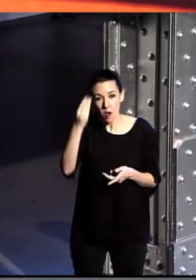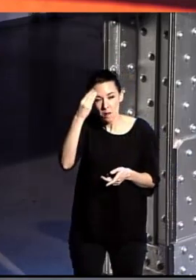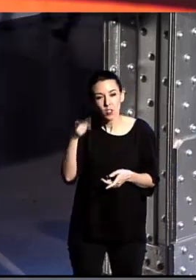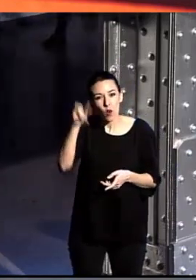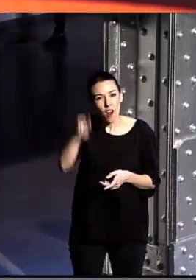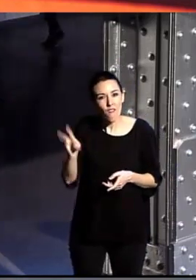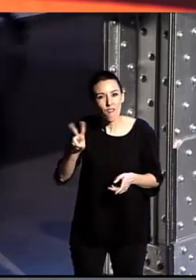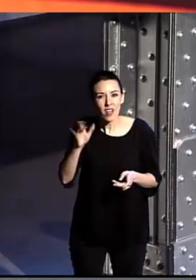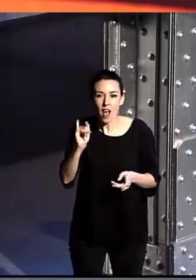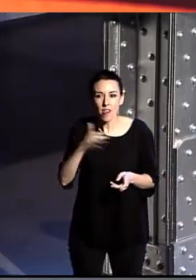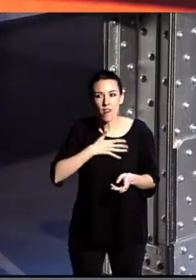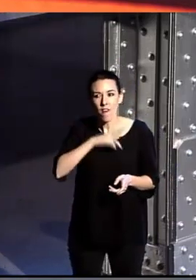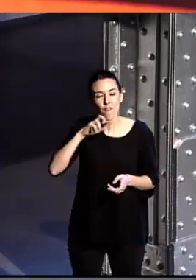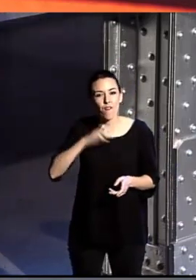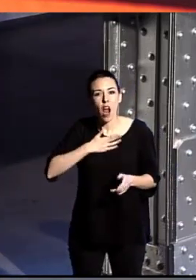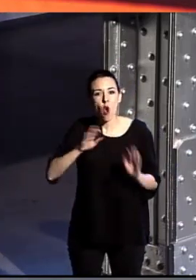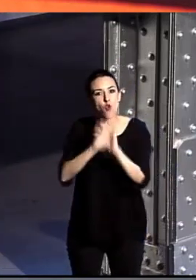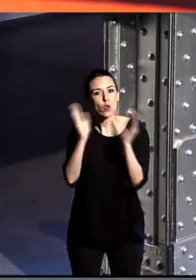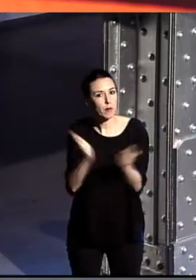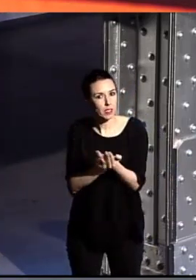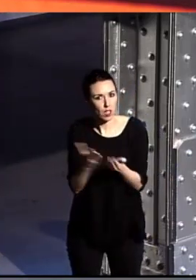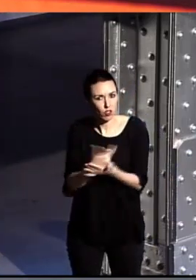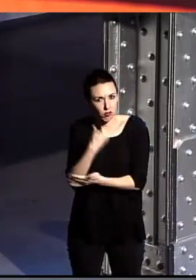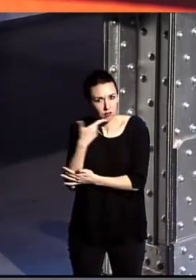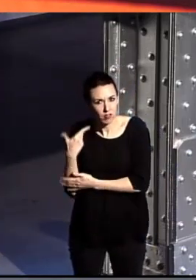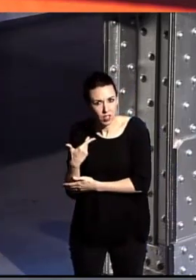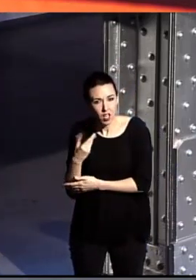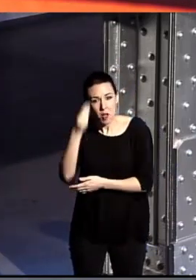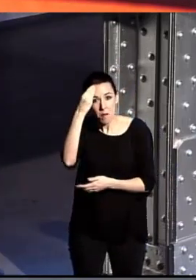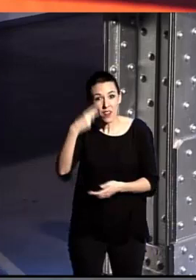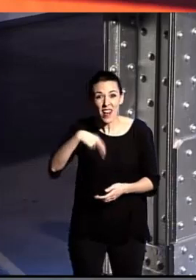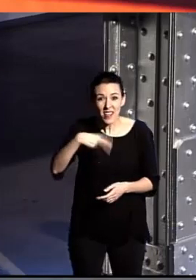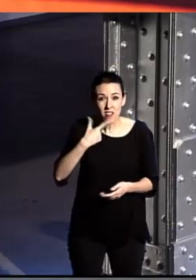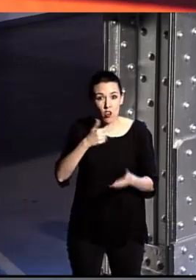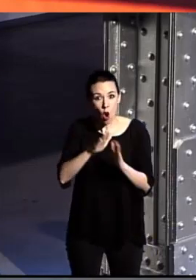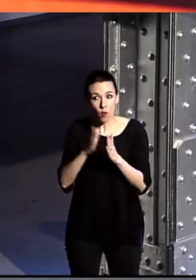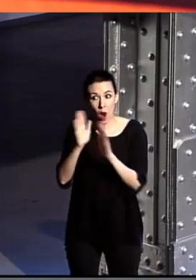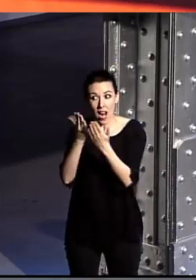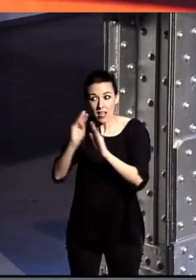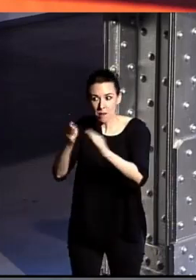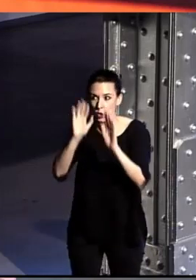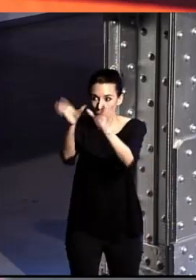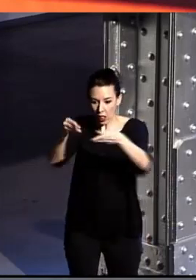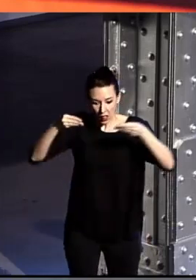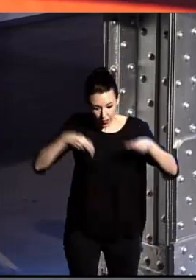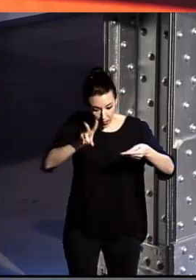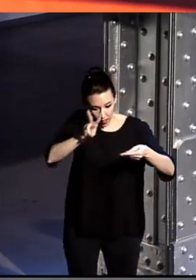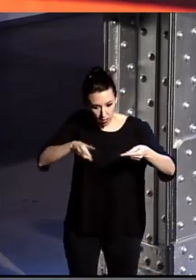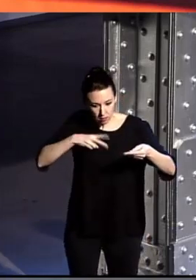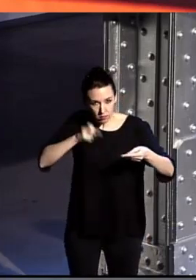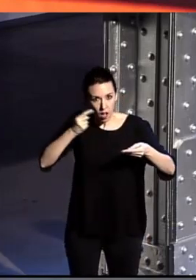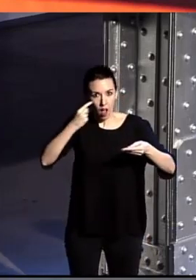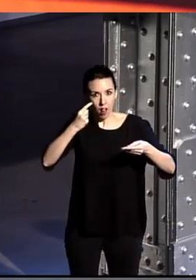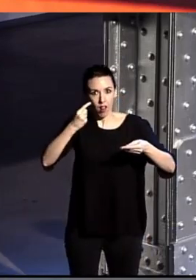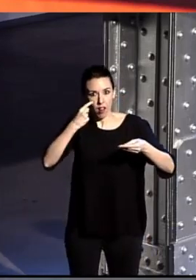tiene un valor universal. Y porque me parecía a mí lo que Nino descubre mientras lee novelas de aventuras en el